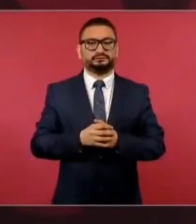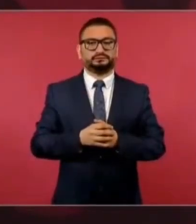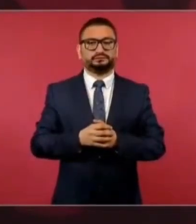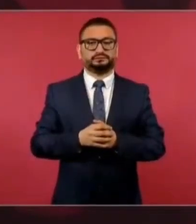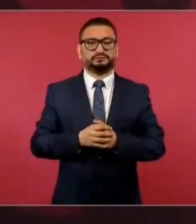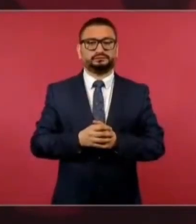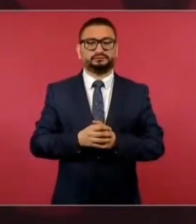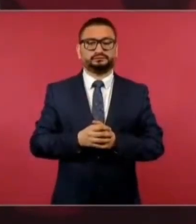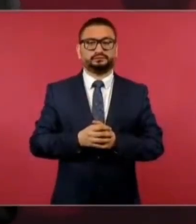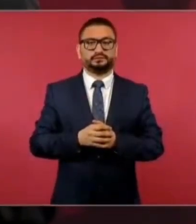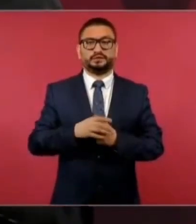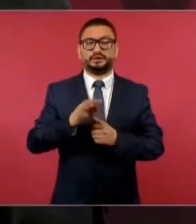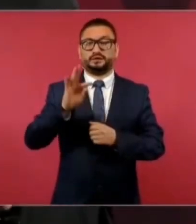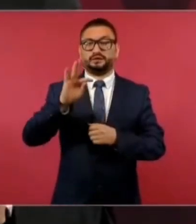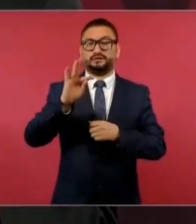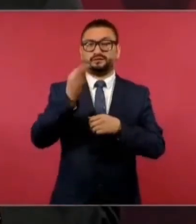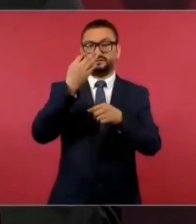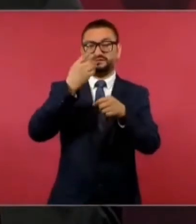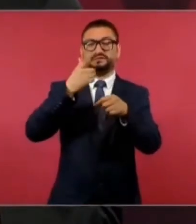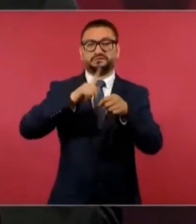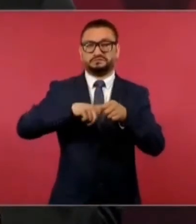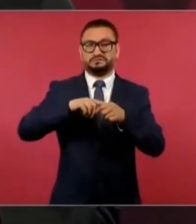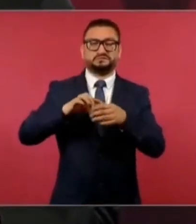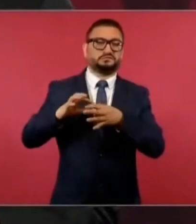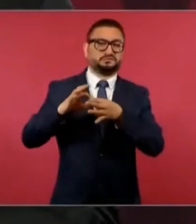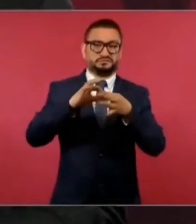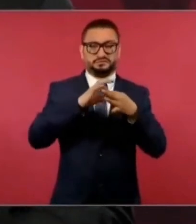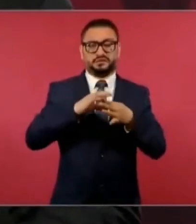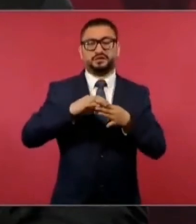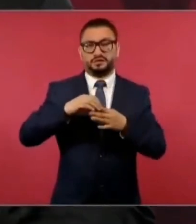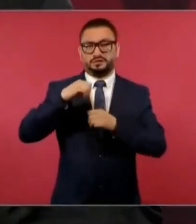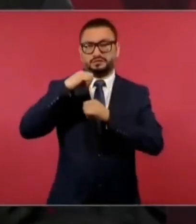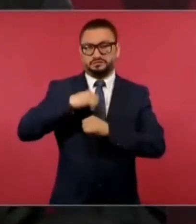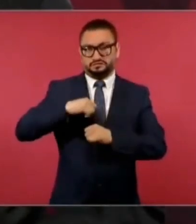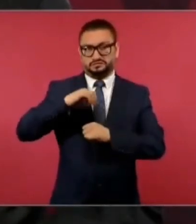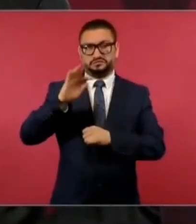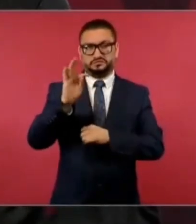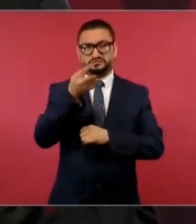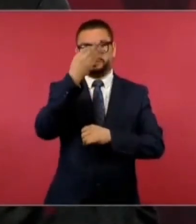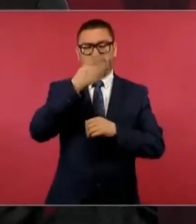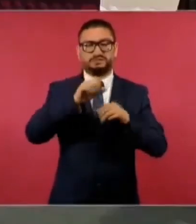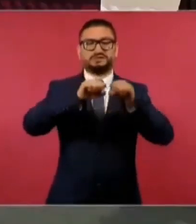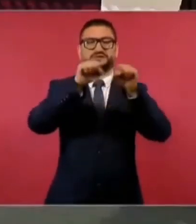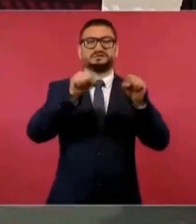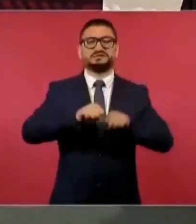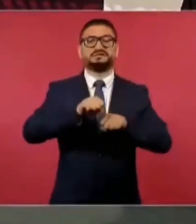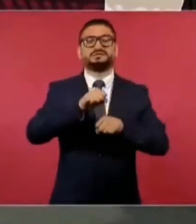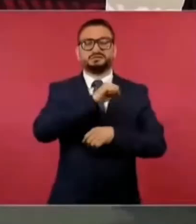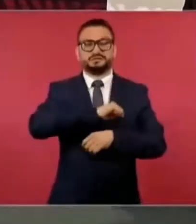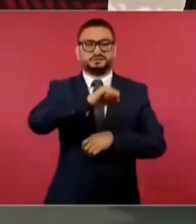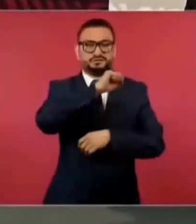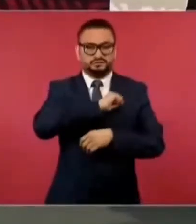la federación se haga cargo del sistema de salud pública.